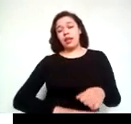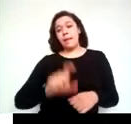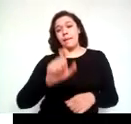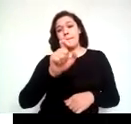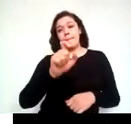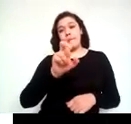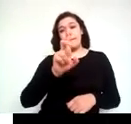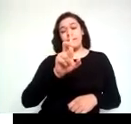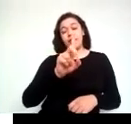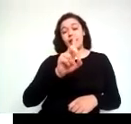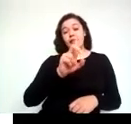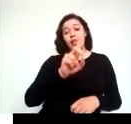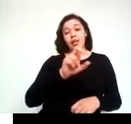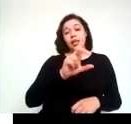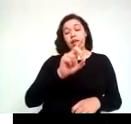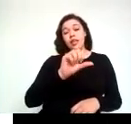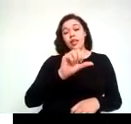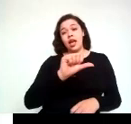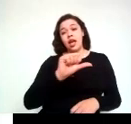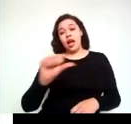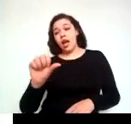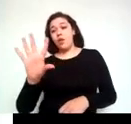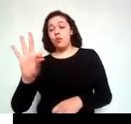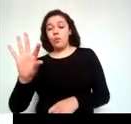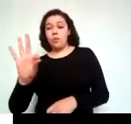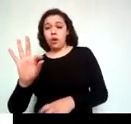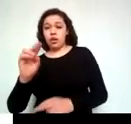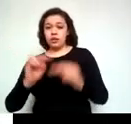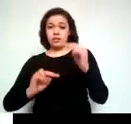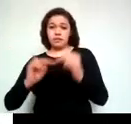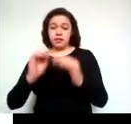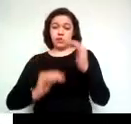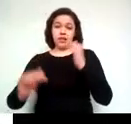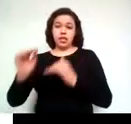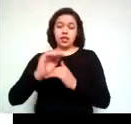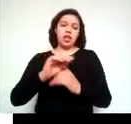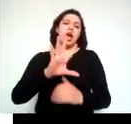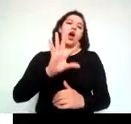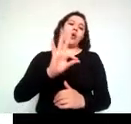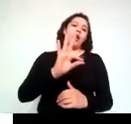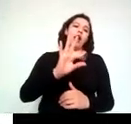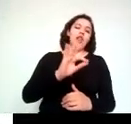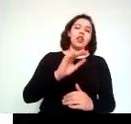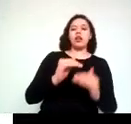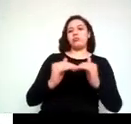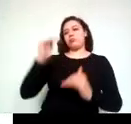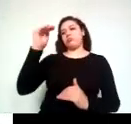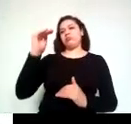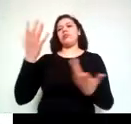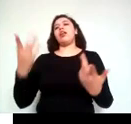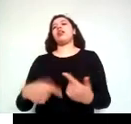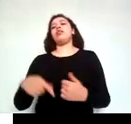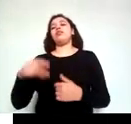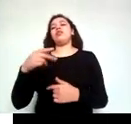igual que 30, pero menor de 40, tu nivel de riesgo es alto. Y si es mayor o igual que 40, entonces, tu riesgo en